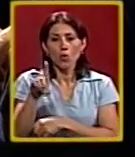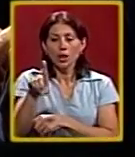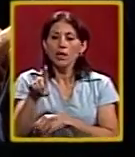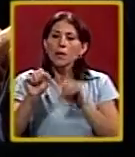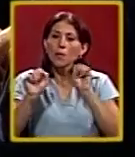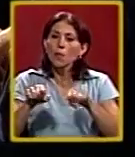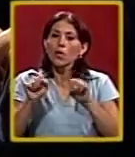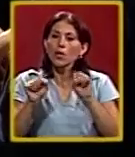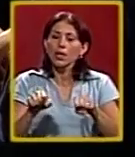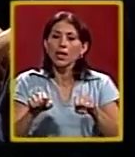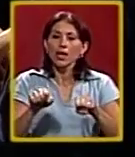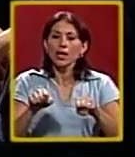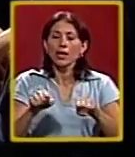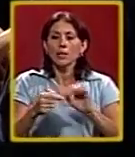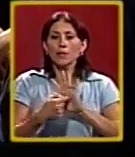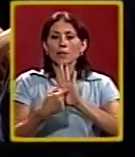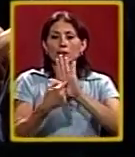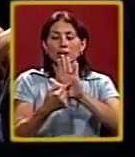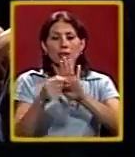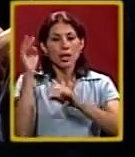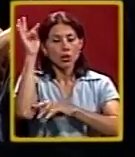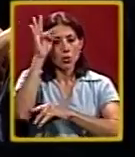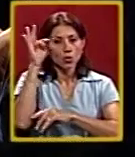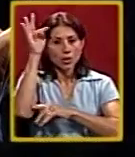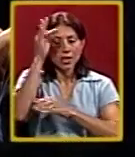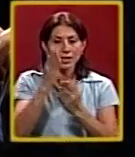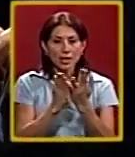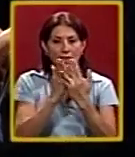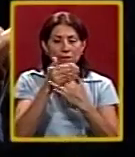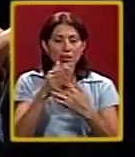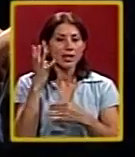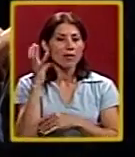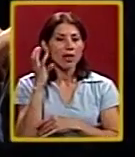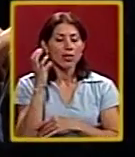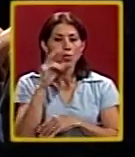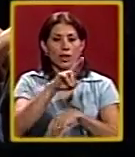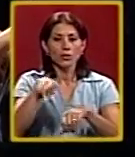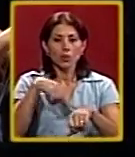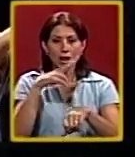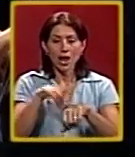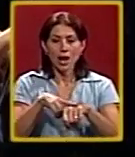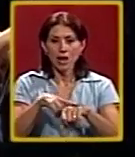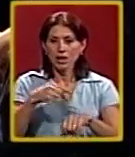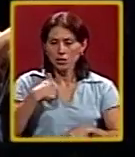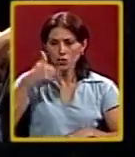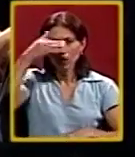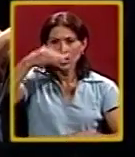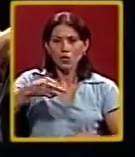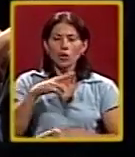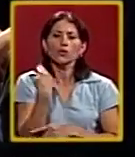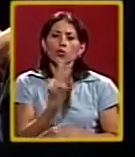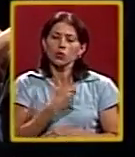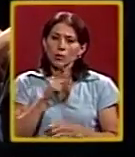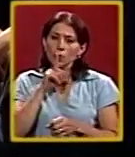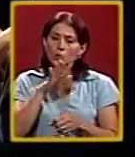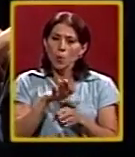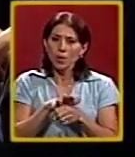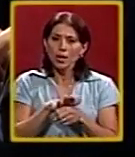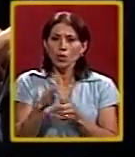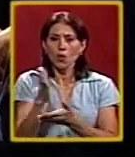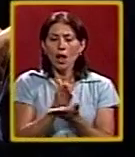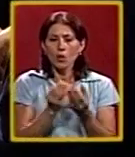sus tutorías a través del Radio Nacional, y que creo que estamos cumpliendo también nosotros ahí, muy